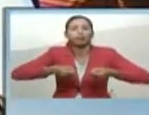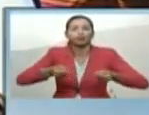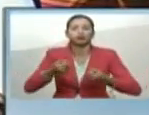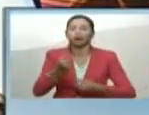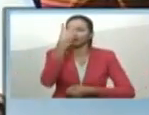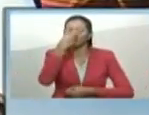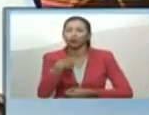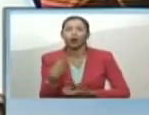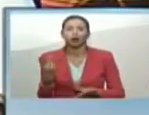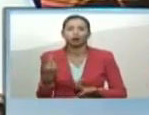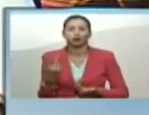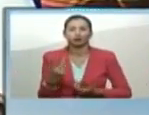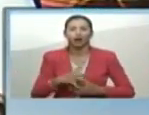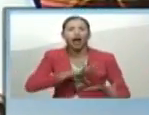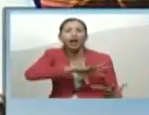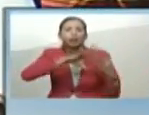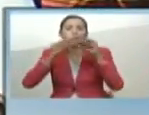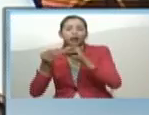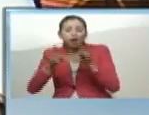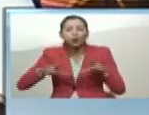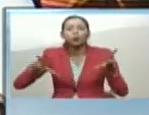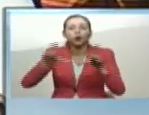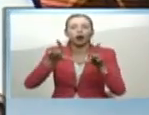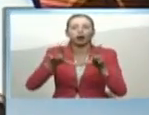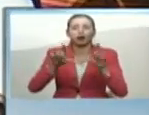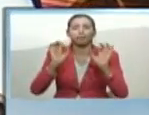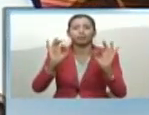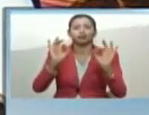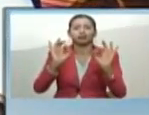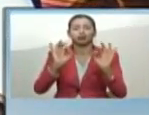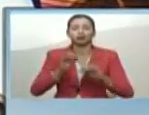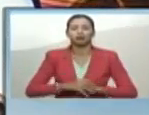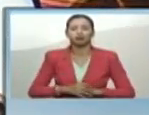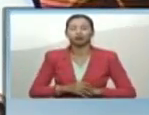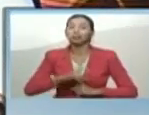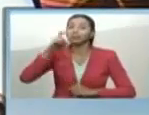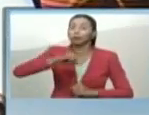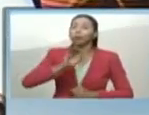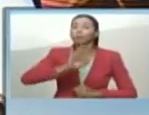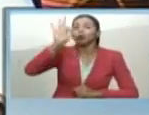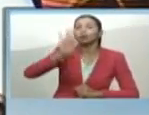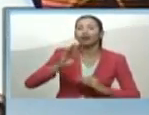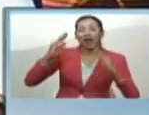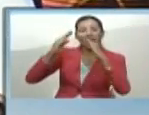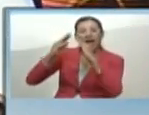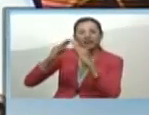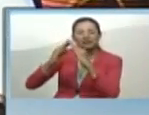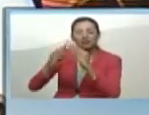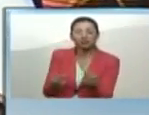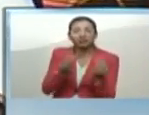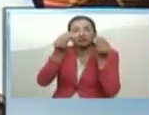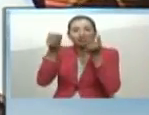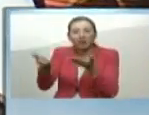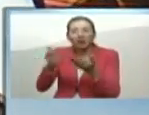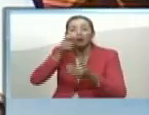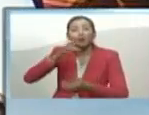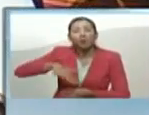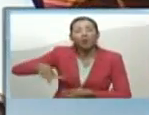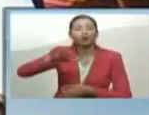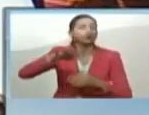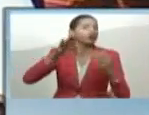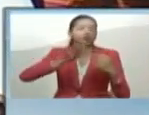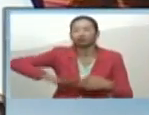visual también necesitamos que del porcentaje de viviendas que se asignan a la población